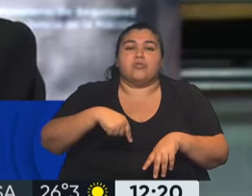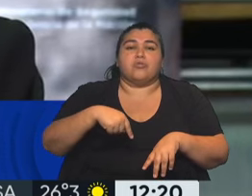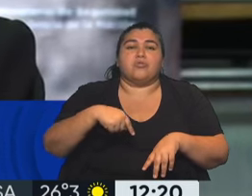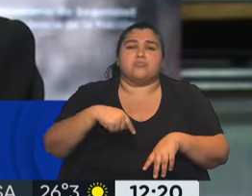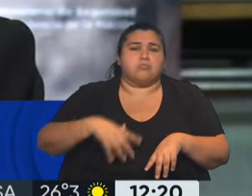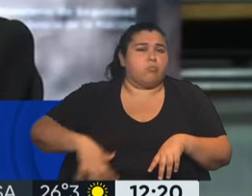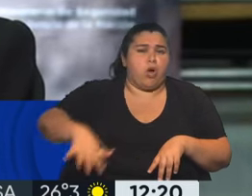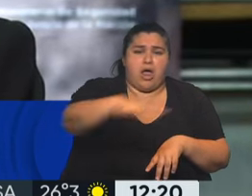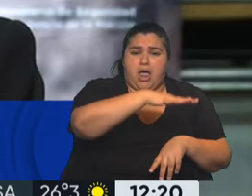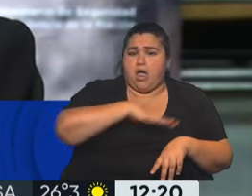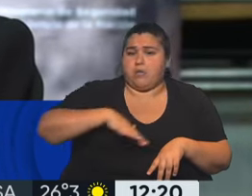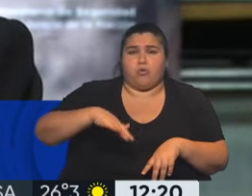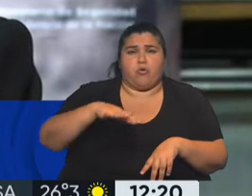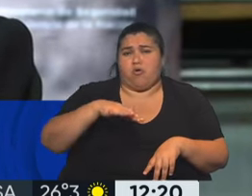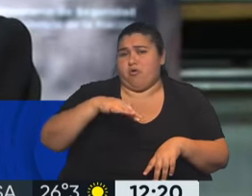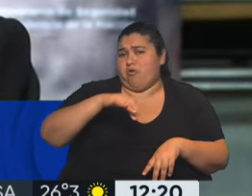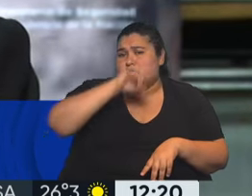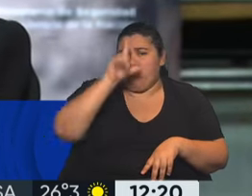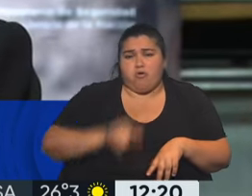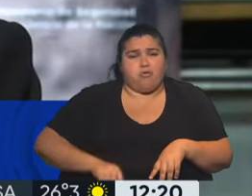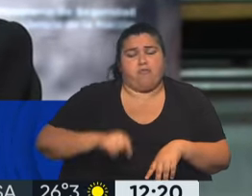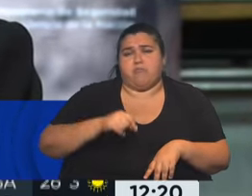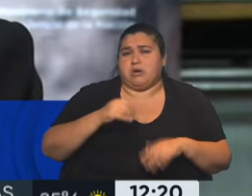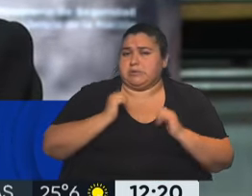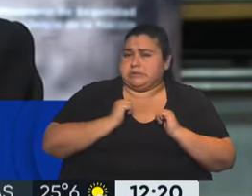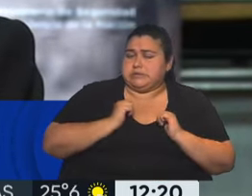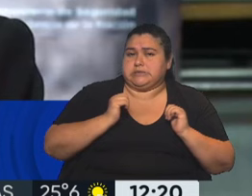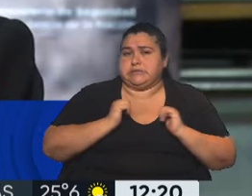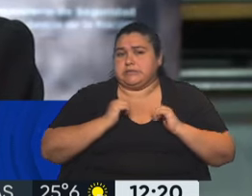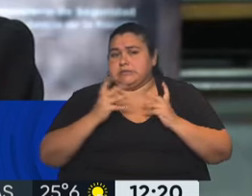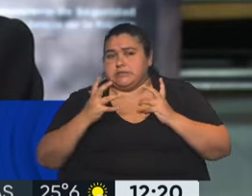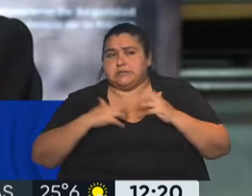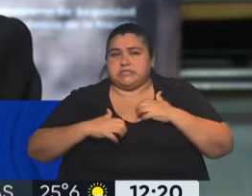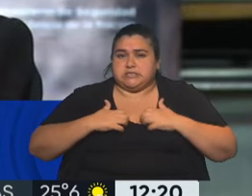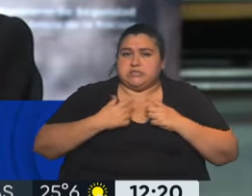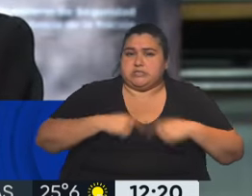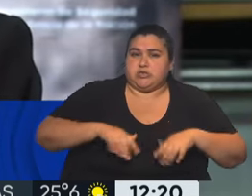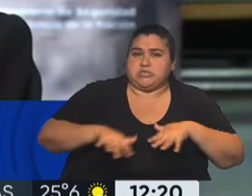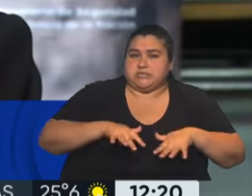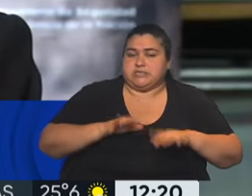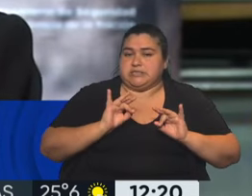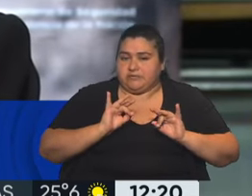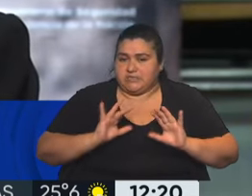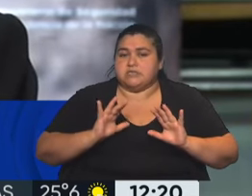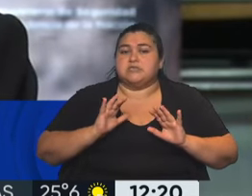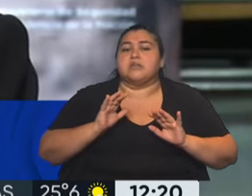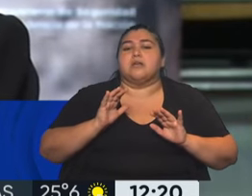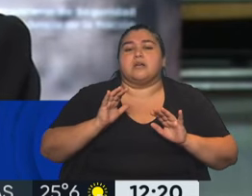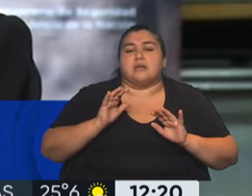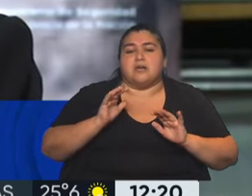todo el pueblo está en austeridad total por una situación de gravedad de la